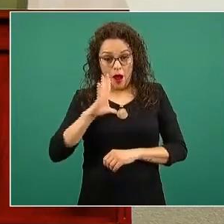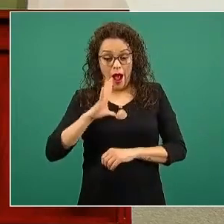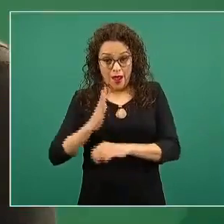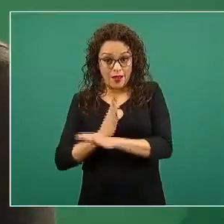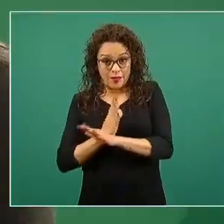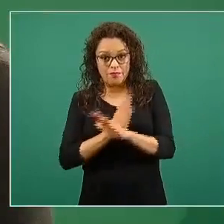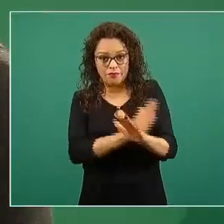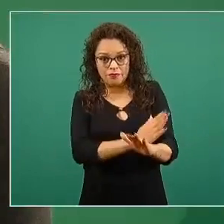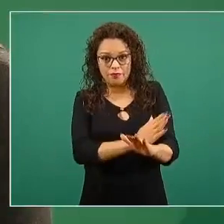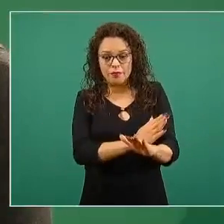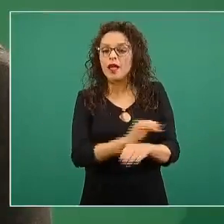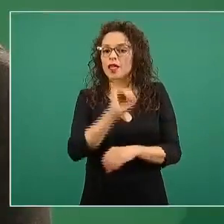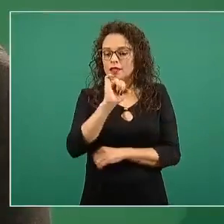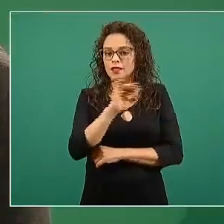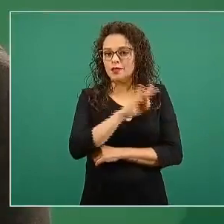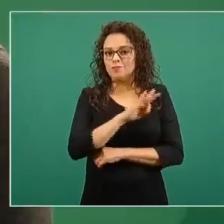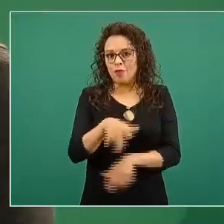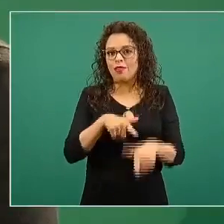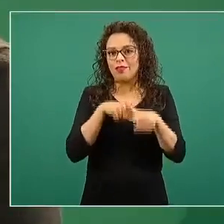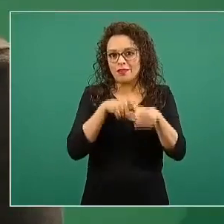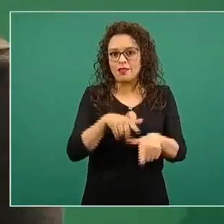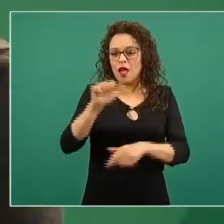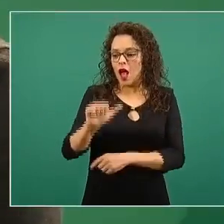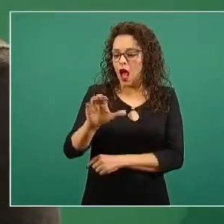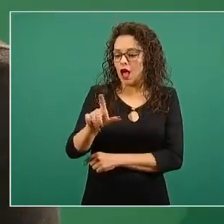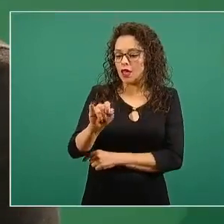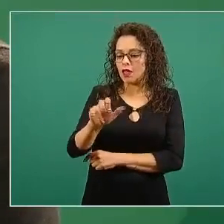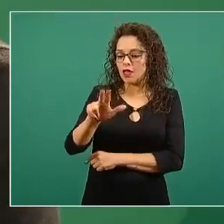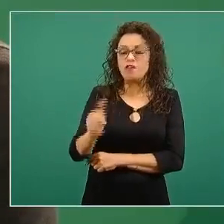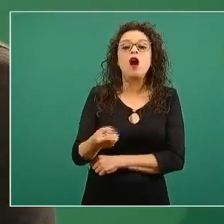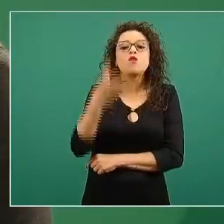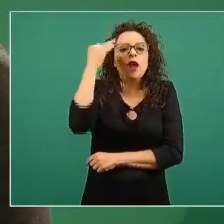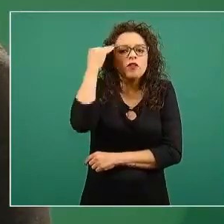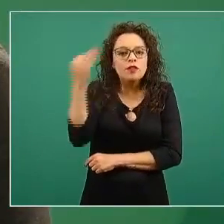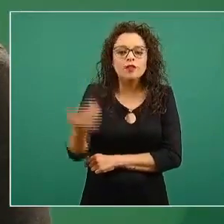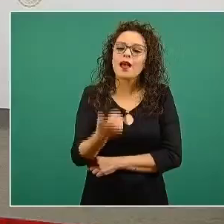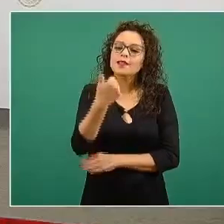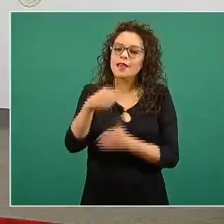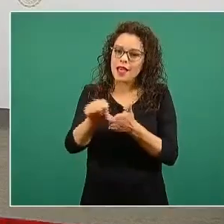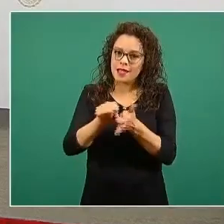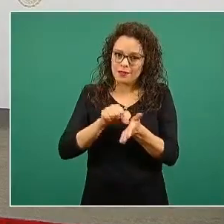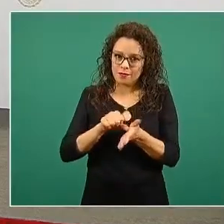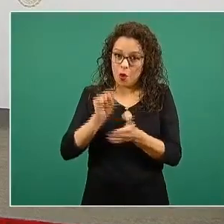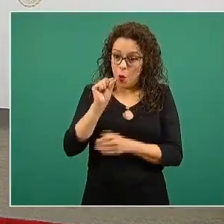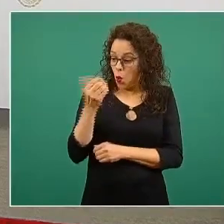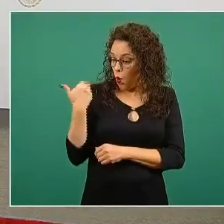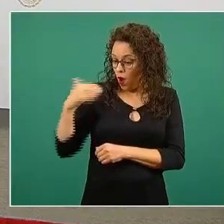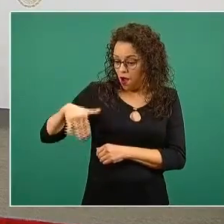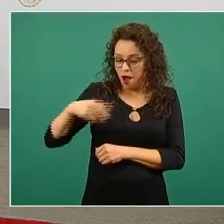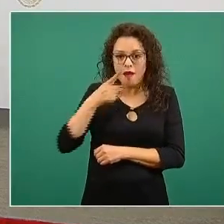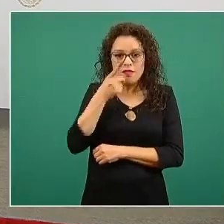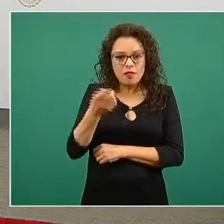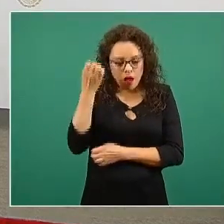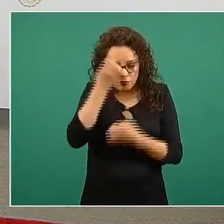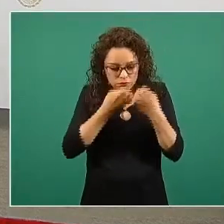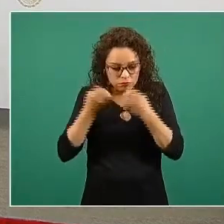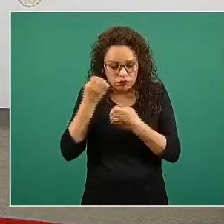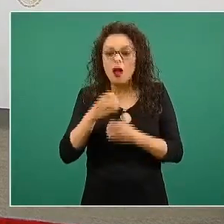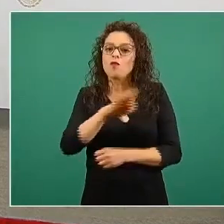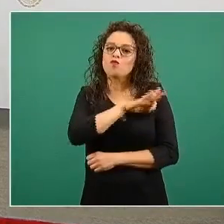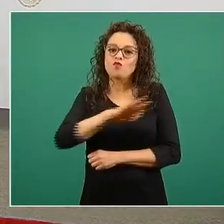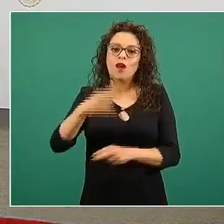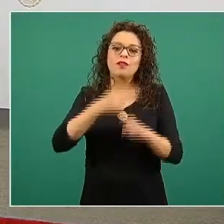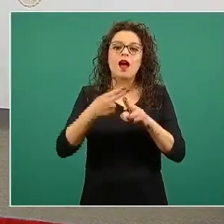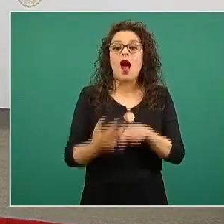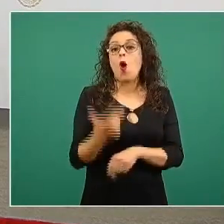confirmado que esta inmunidad se mantiene activa 6 meses, y hay estudios más recientes que ya están hablando de 8 meses. Esto no